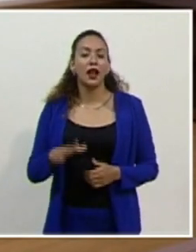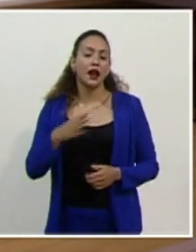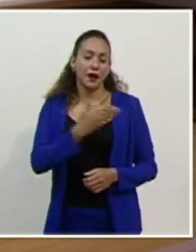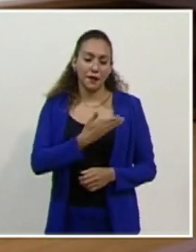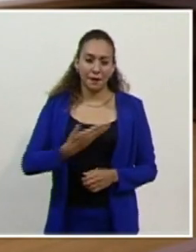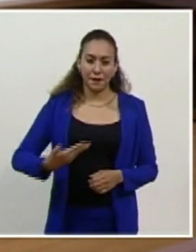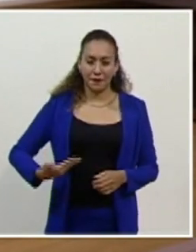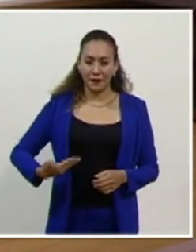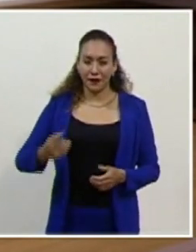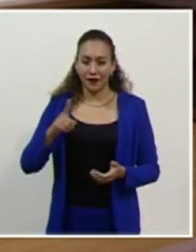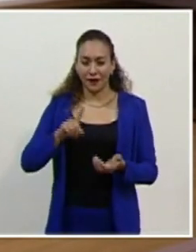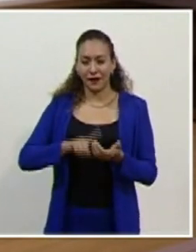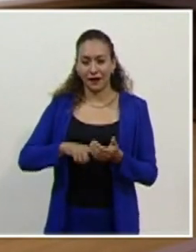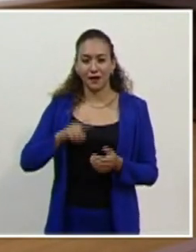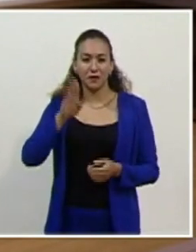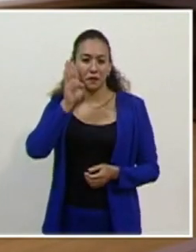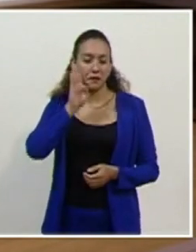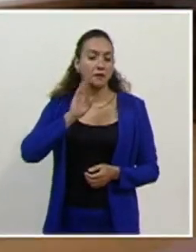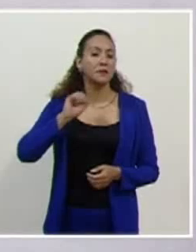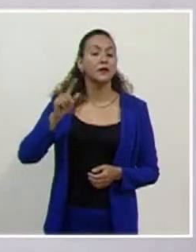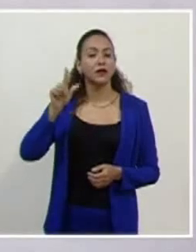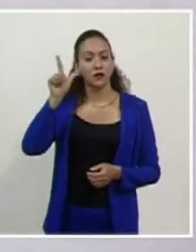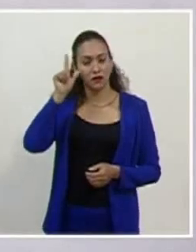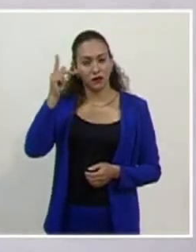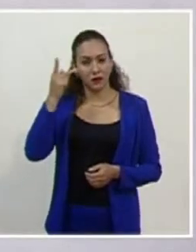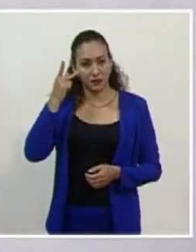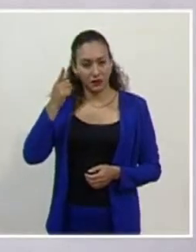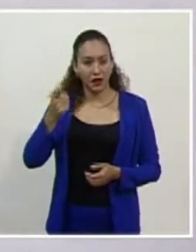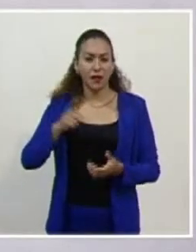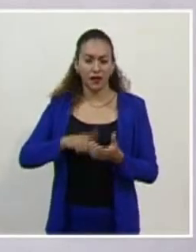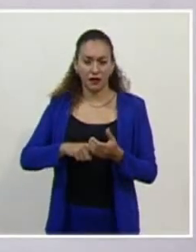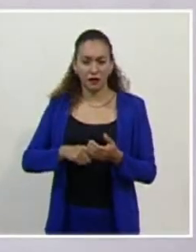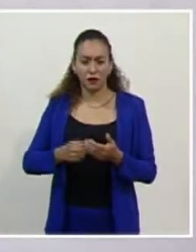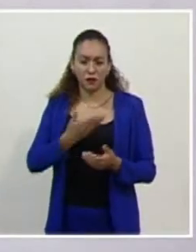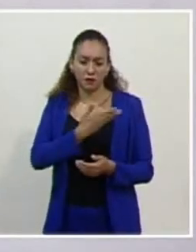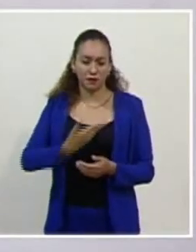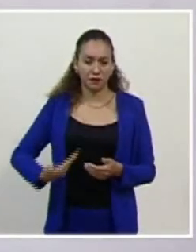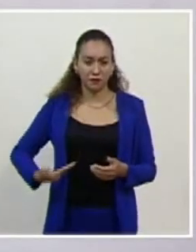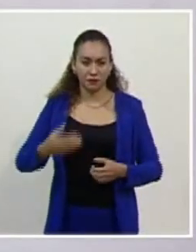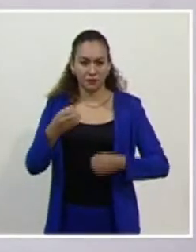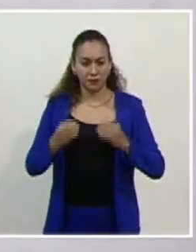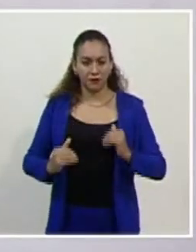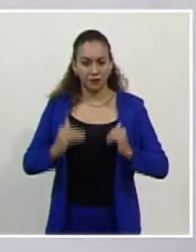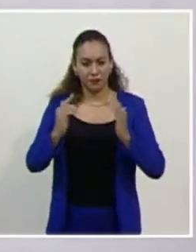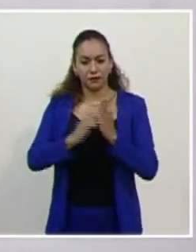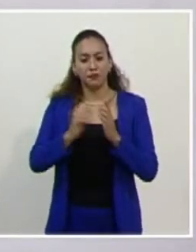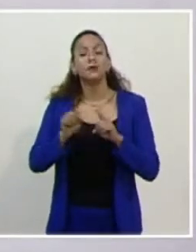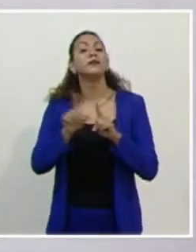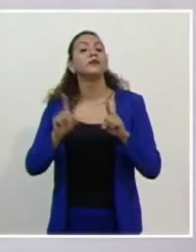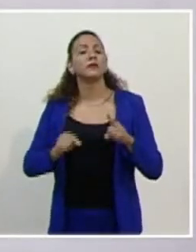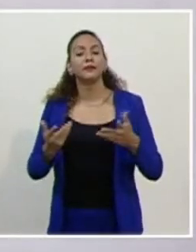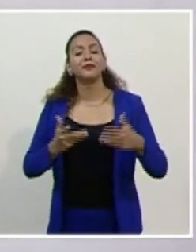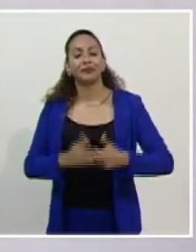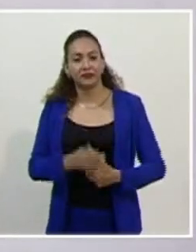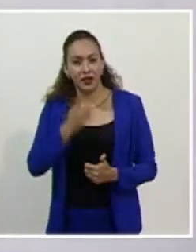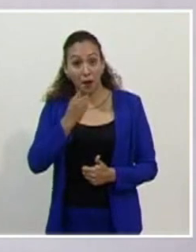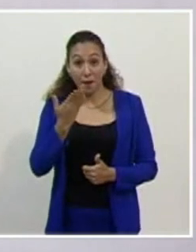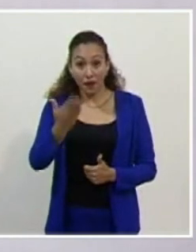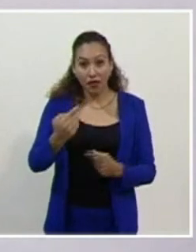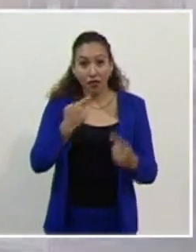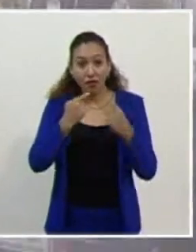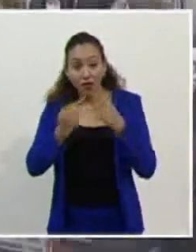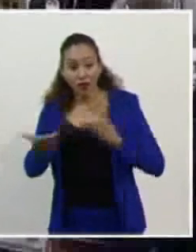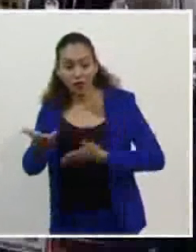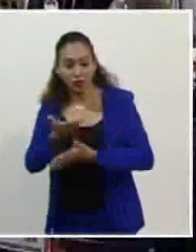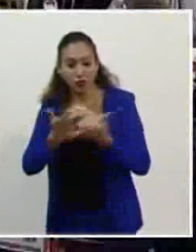la Suprema Corte y del Consejo de la Judicatura Federal, Norma Lucía Piña Hernández, llamó a un diálogo plural porque dijo la iniciativa